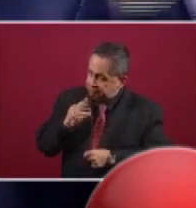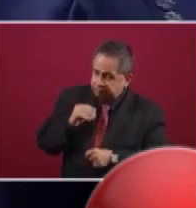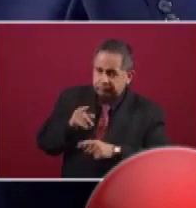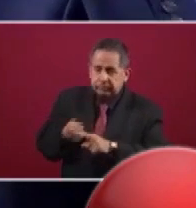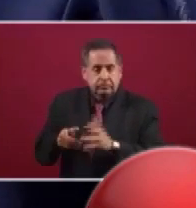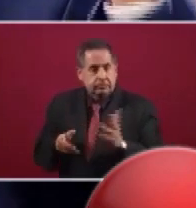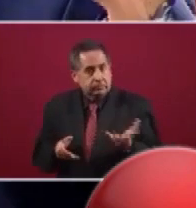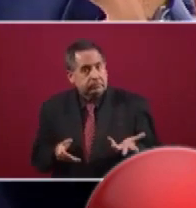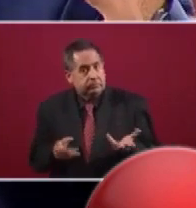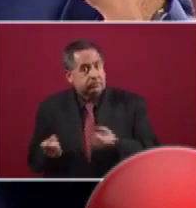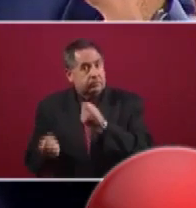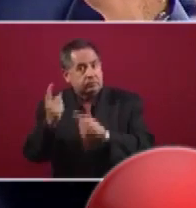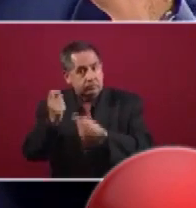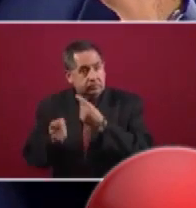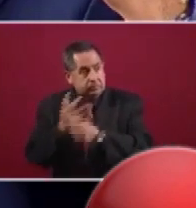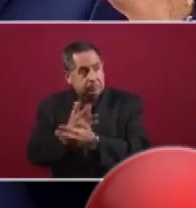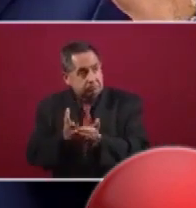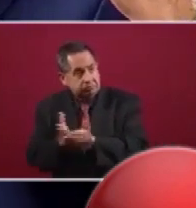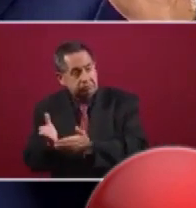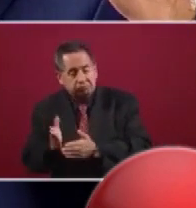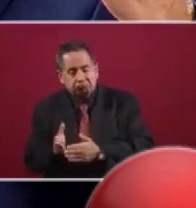Tengo todavía